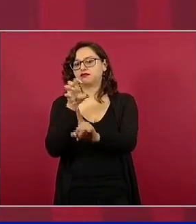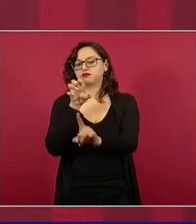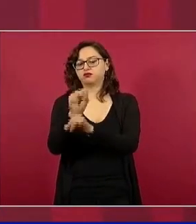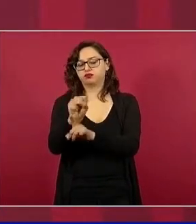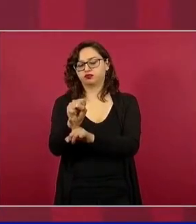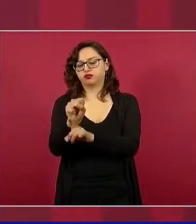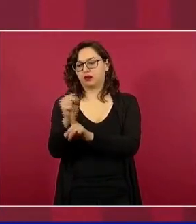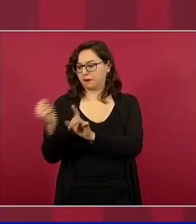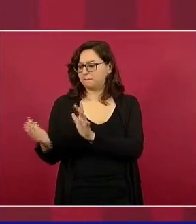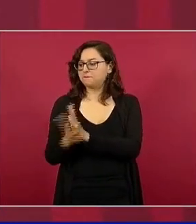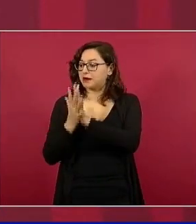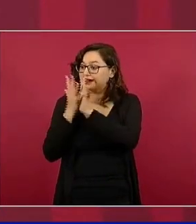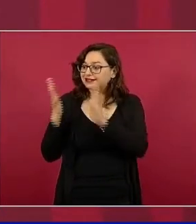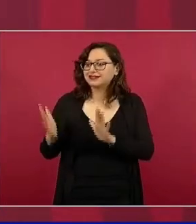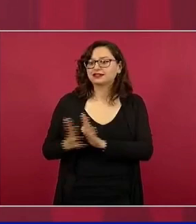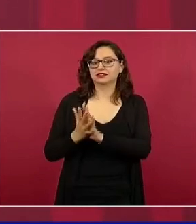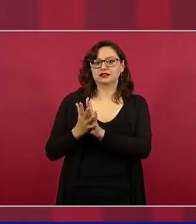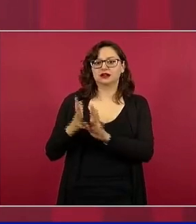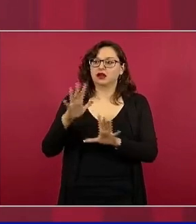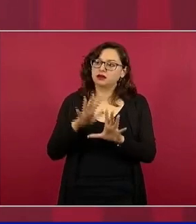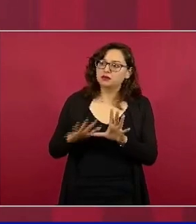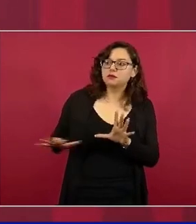la democracia participativa.